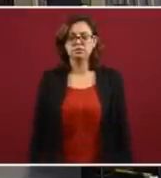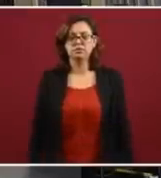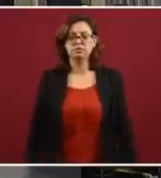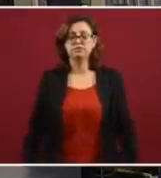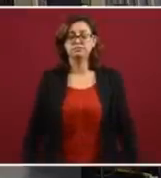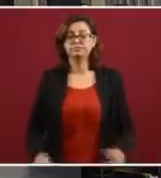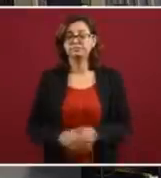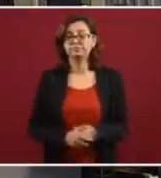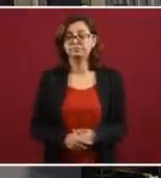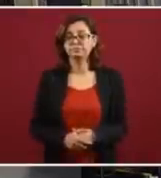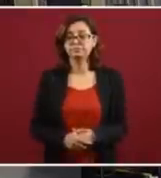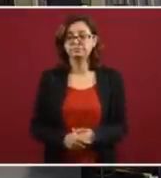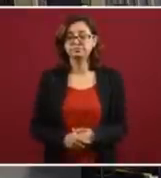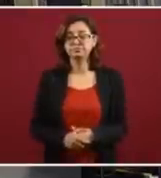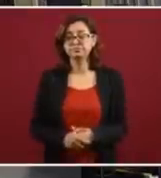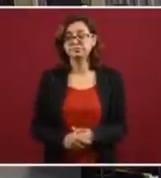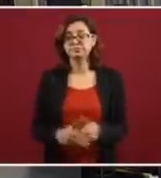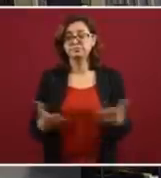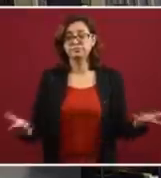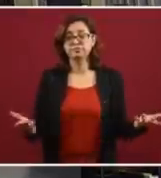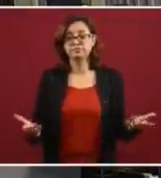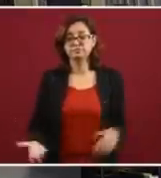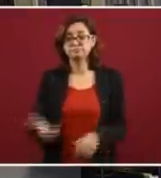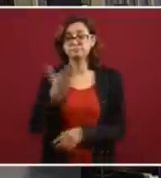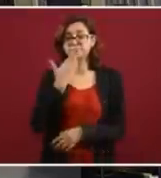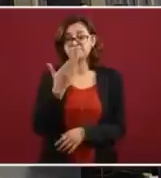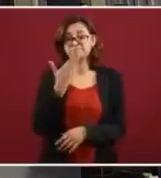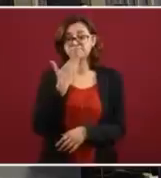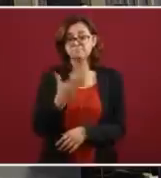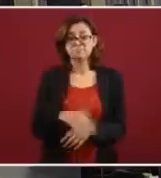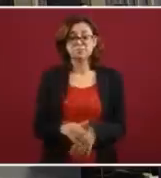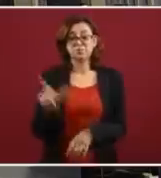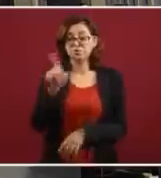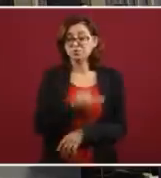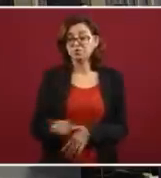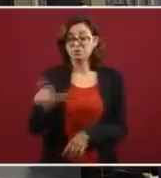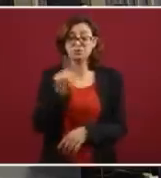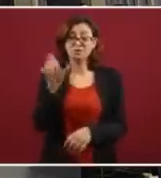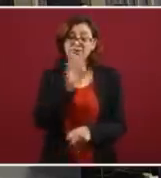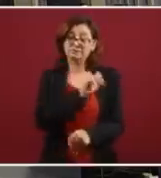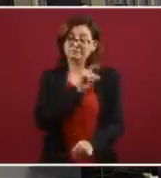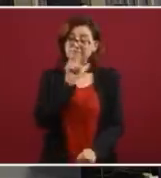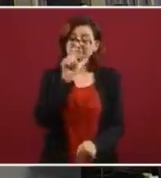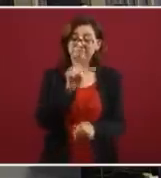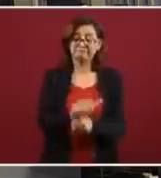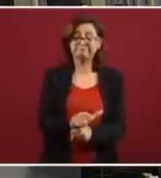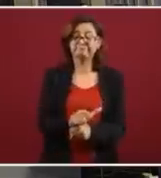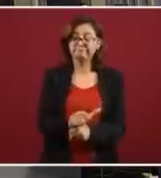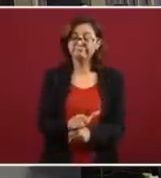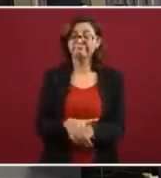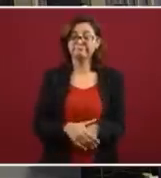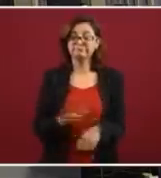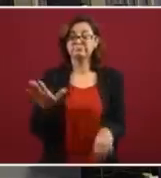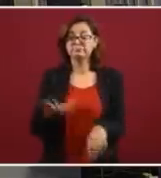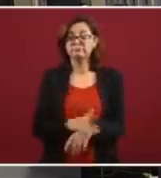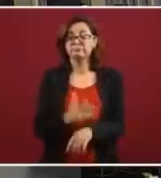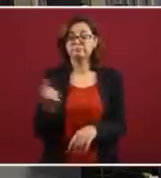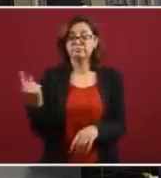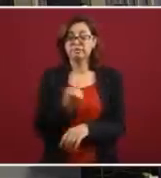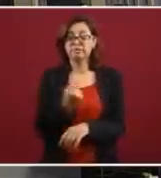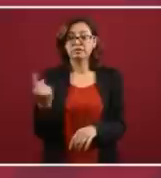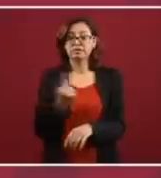Bueno, pues ahora fue un lunes muy especial porque